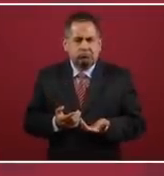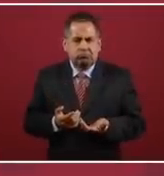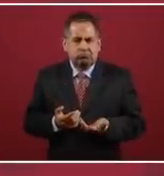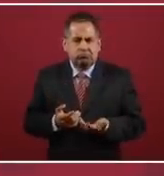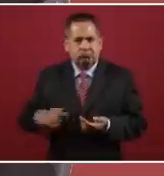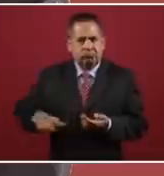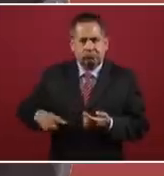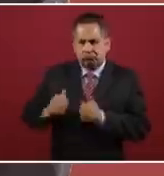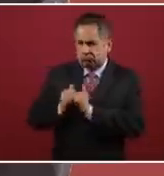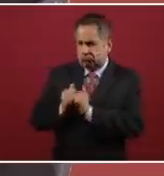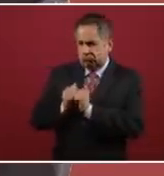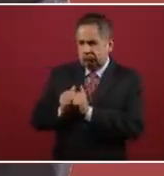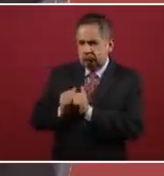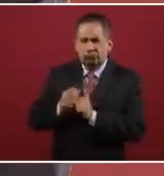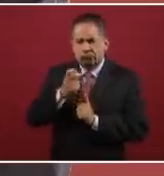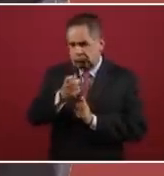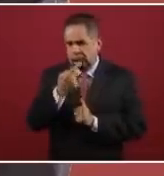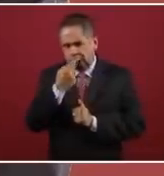del gobierno,